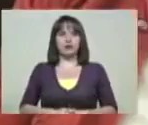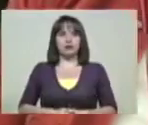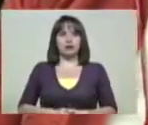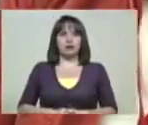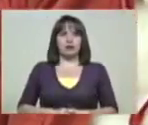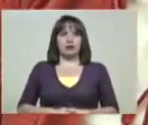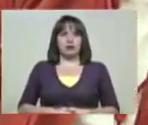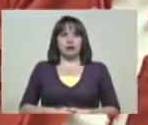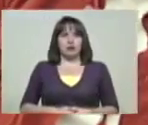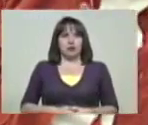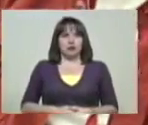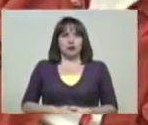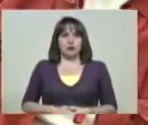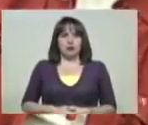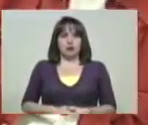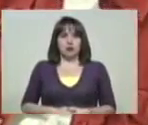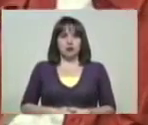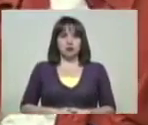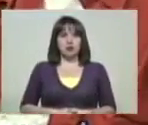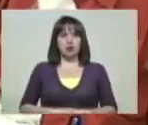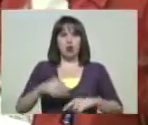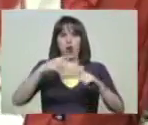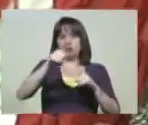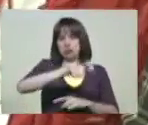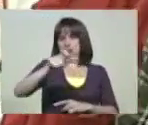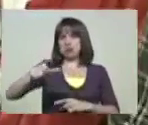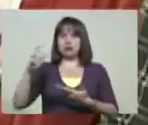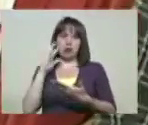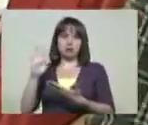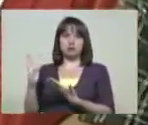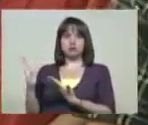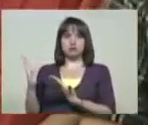alexis rodulfo de rodríguez